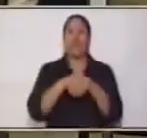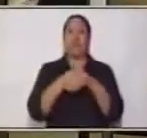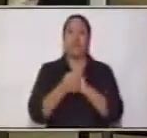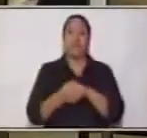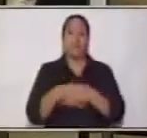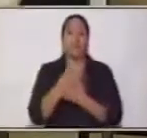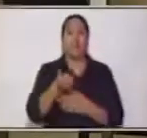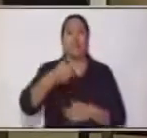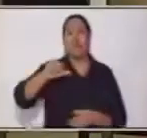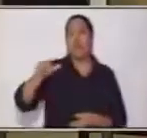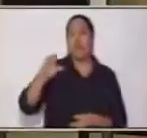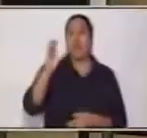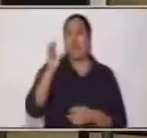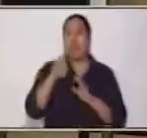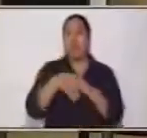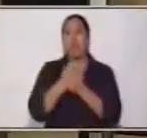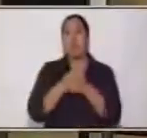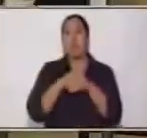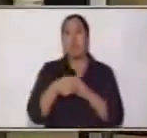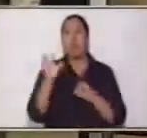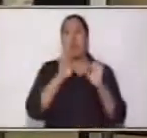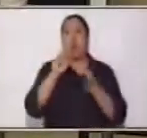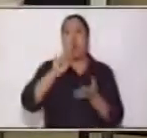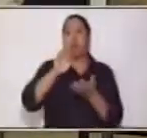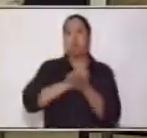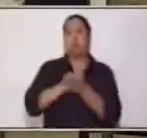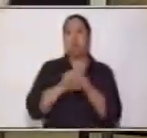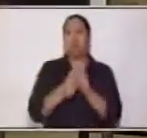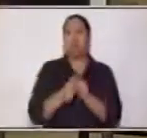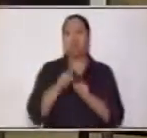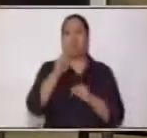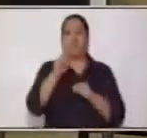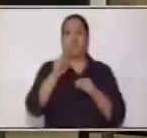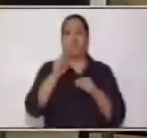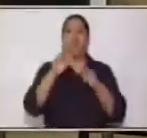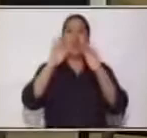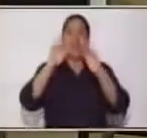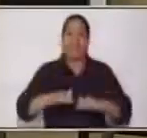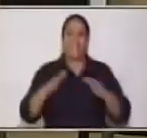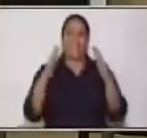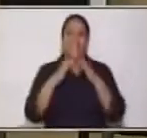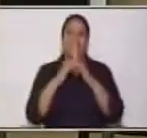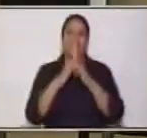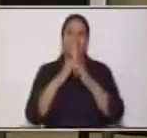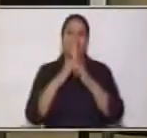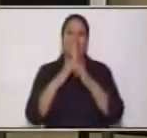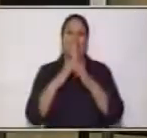manos con agua o gel. Y recuerda siempre, quédate en casa.